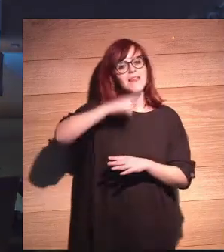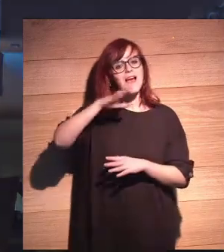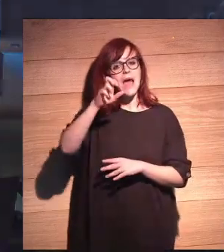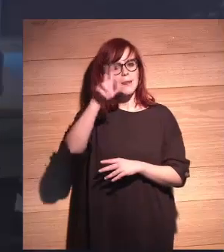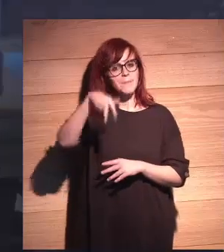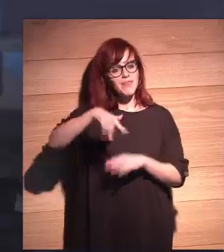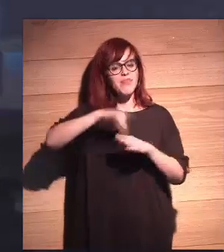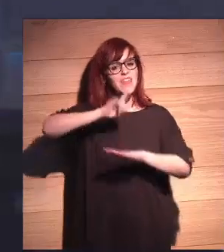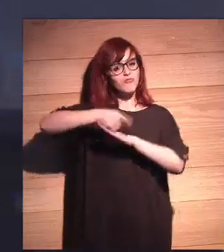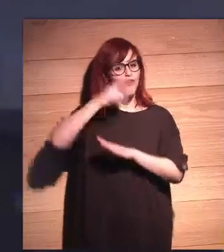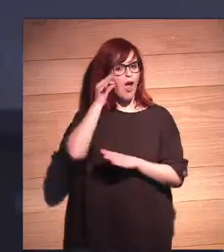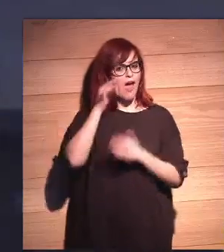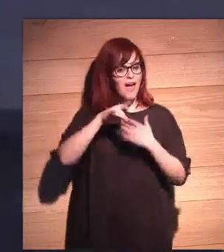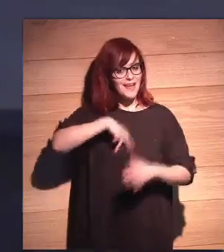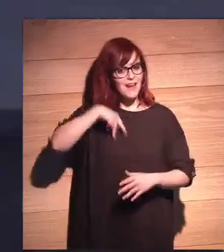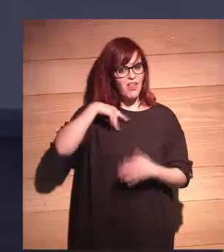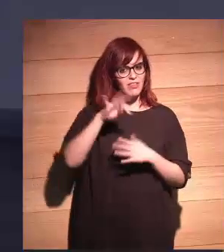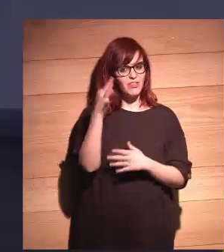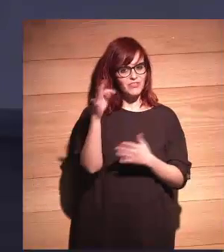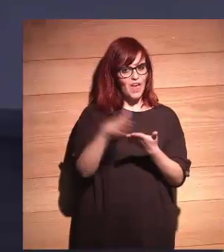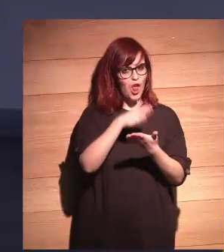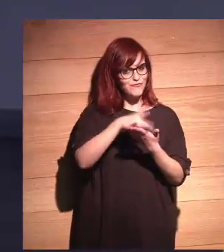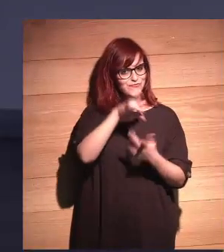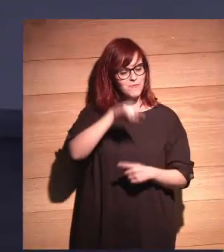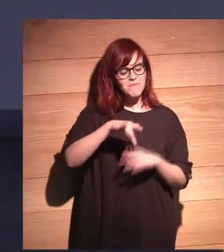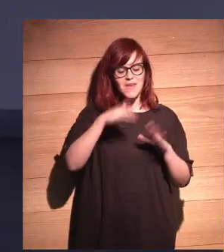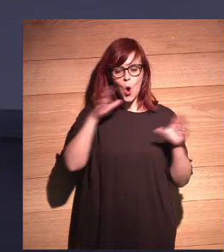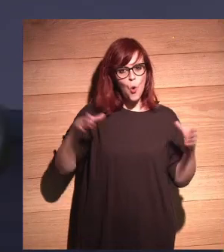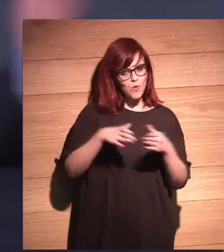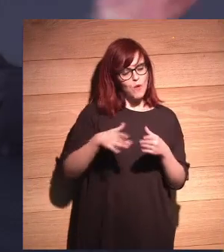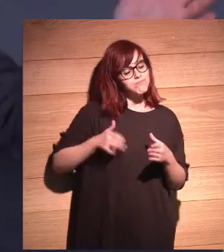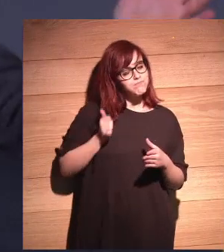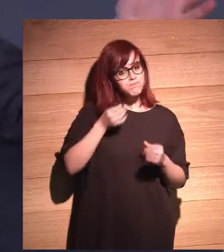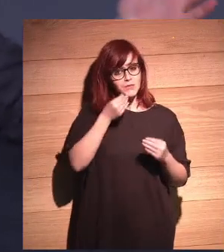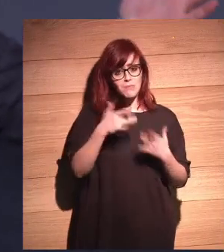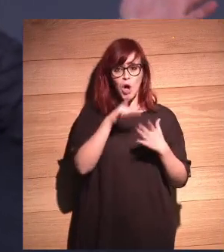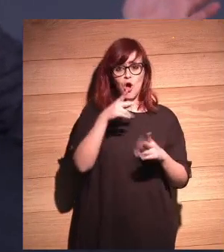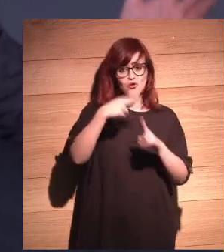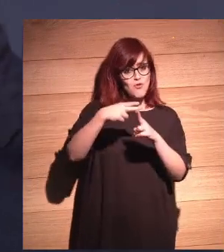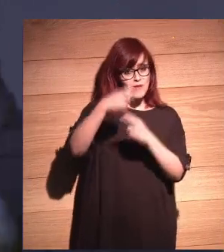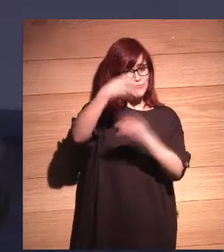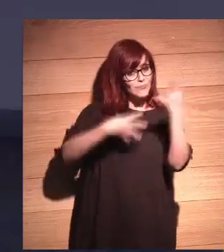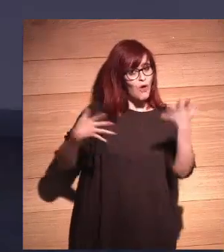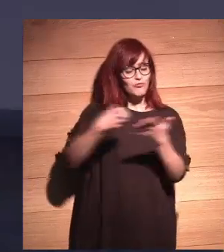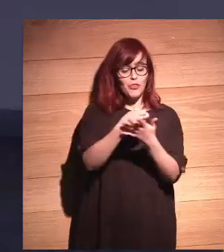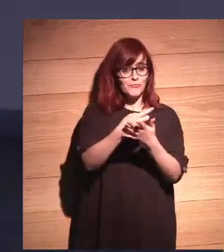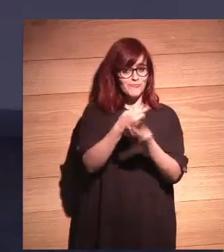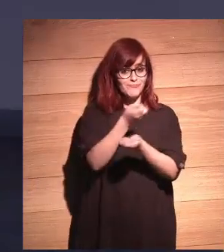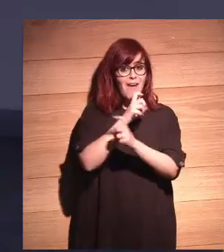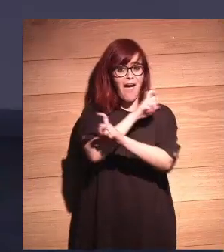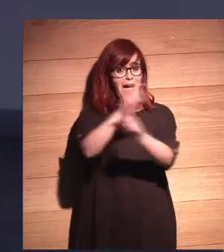general de Telos, pues por dar esta oportunidad al equipo que lo hacemos posible. Bueno, os citaría a todos, amigos y amigas,